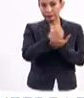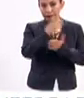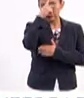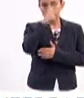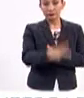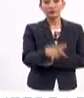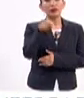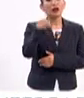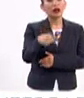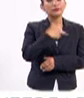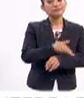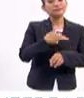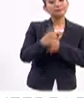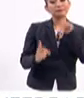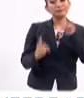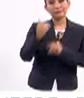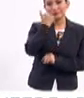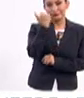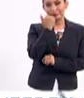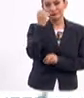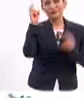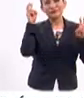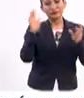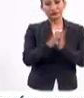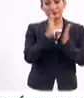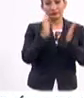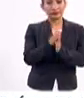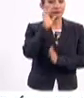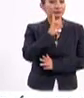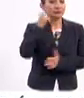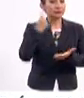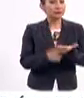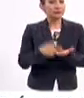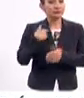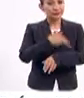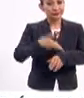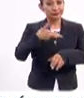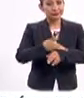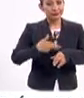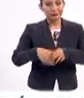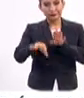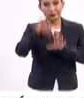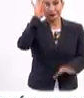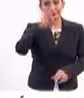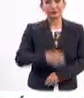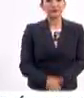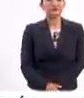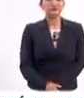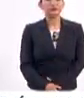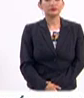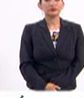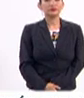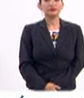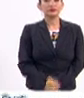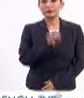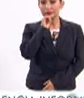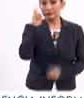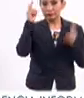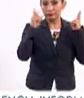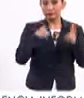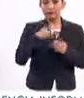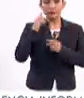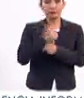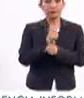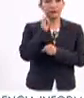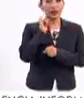México, quien resolverá las dudas de estudiantes sobre la participación de las mujeres en los procesos democráticos. También nos visita